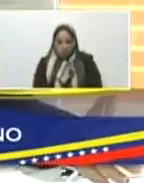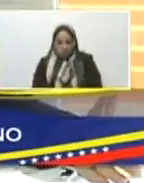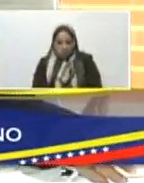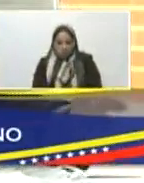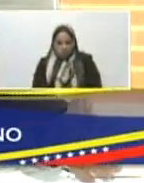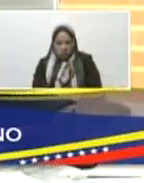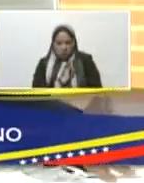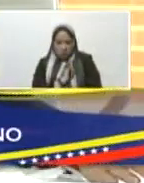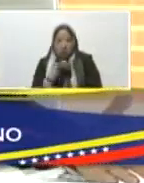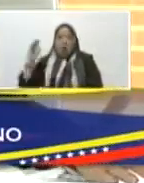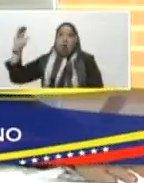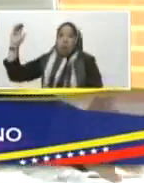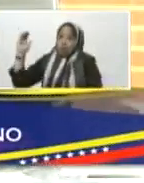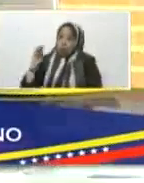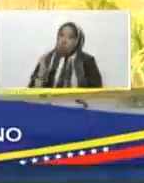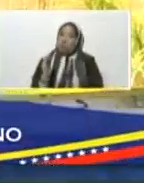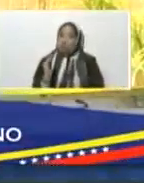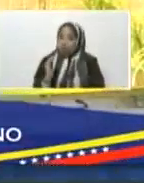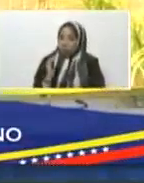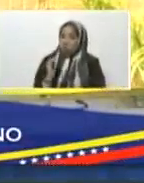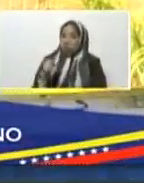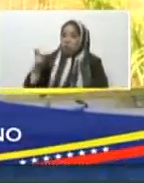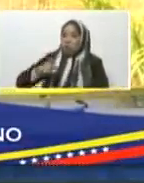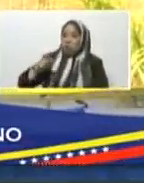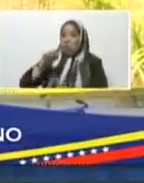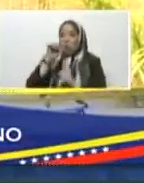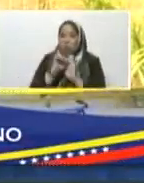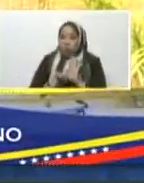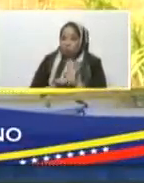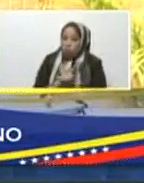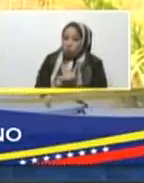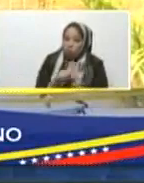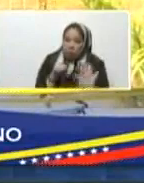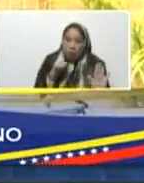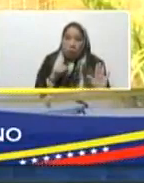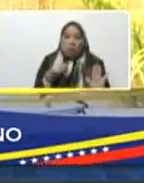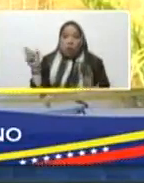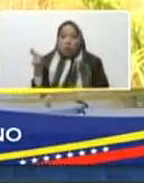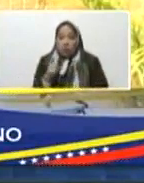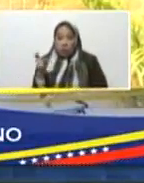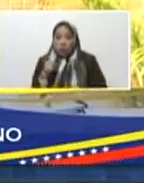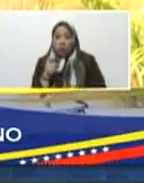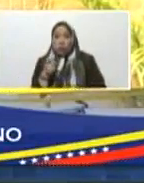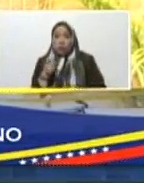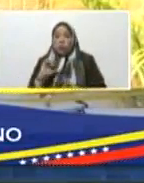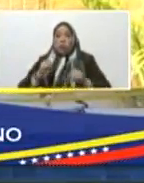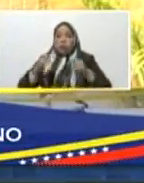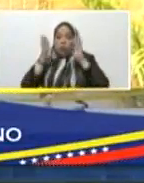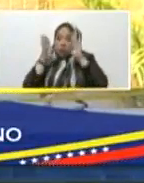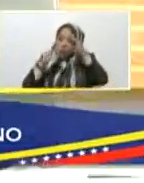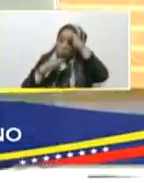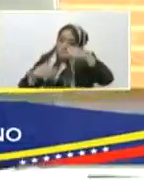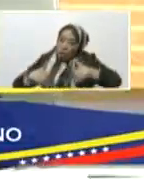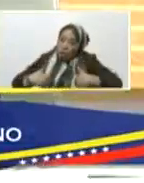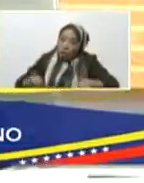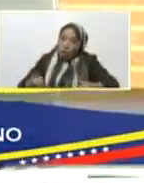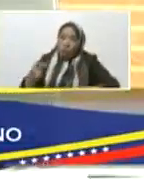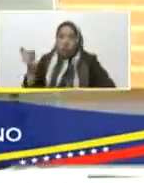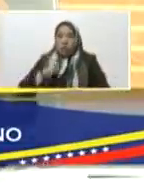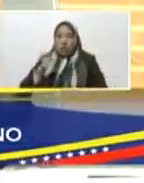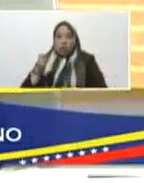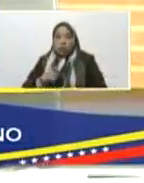están llegando. Están llegando, sí. Necesito operarme de tal cosa. Necesito operarme, atención médico, necesito que me vea un